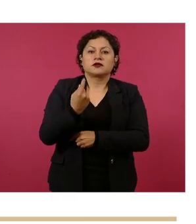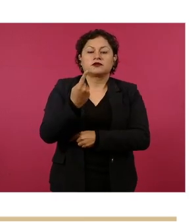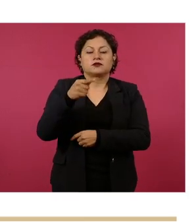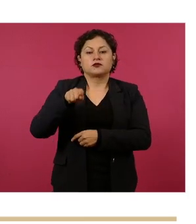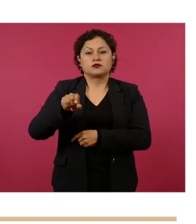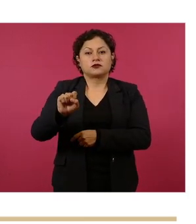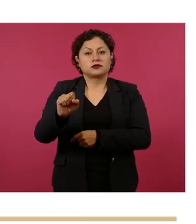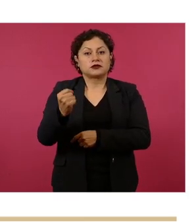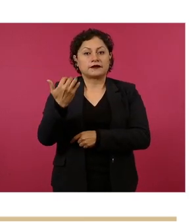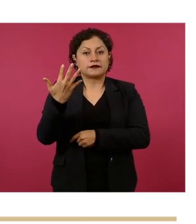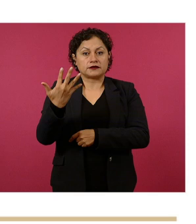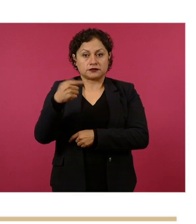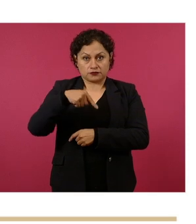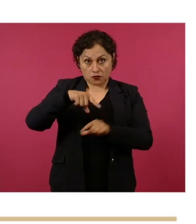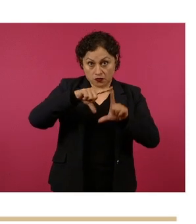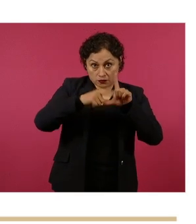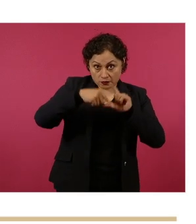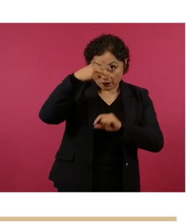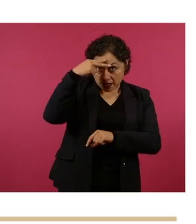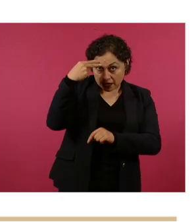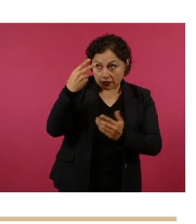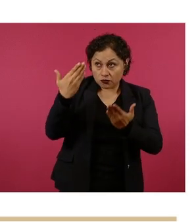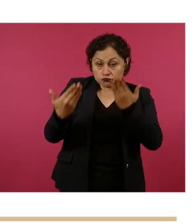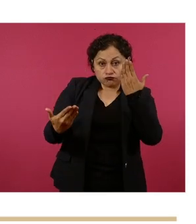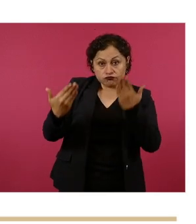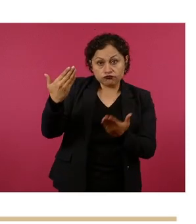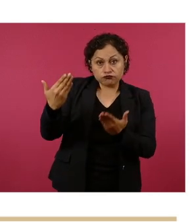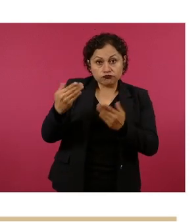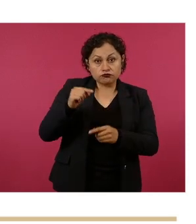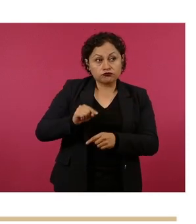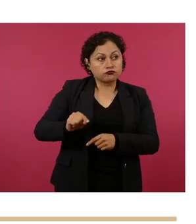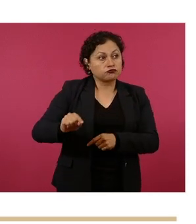21 pesos con 75 centavos. Sin embargo, en el contexto nacional, únicamente en